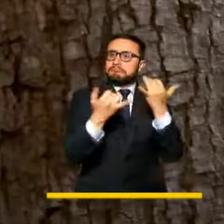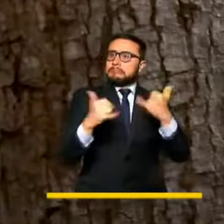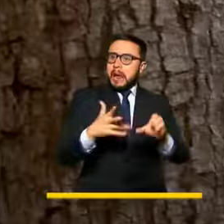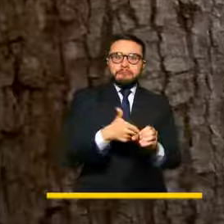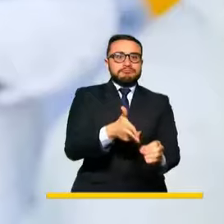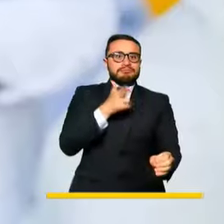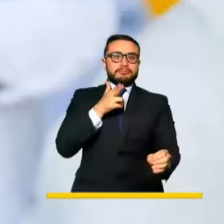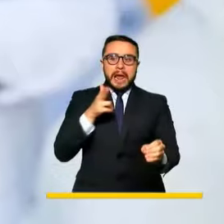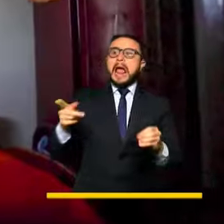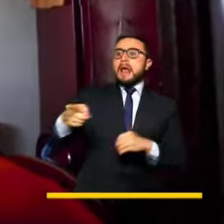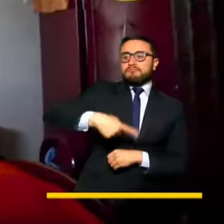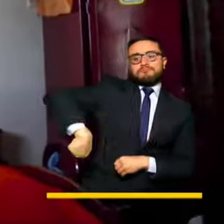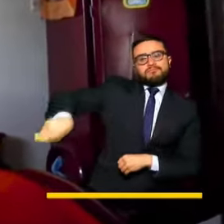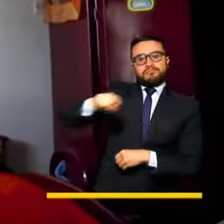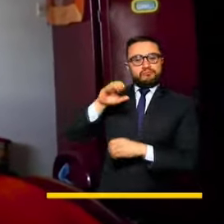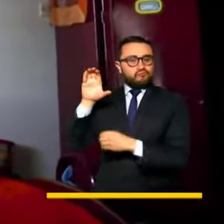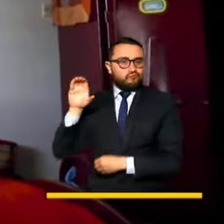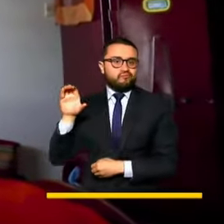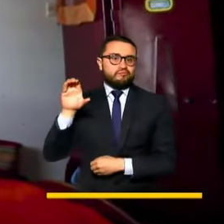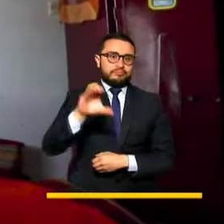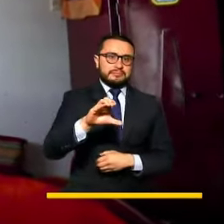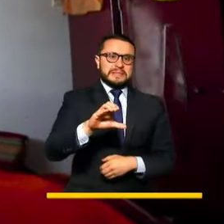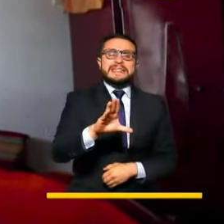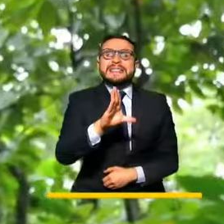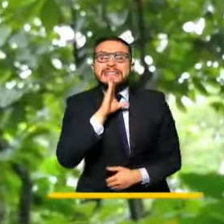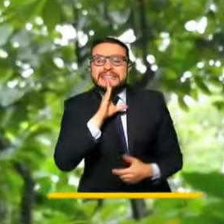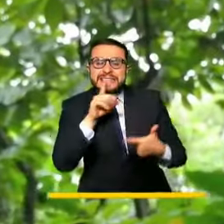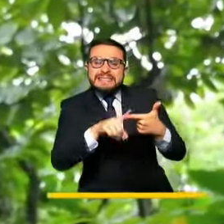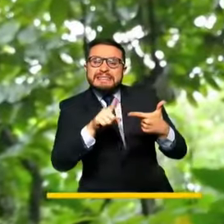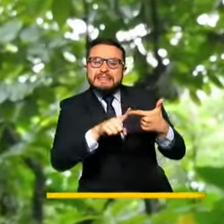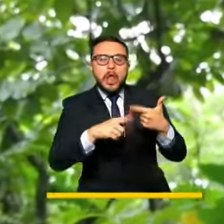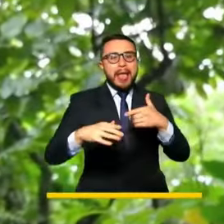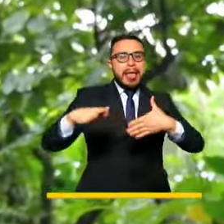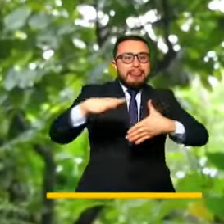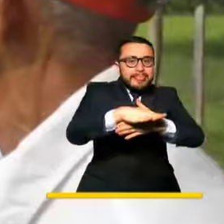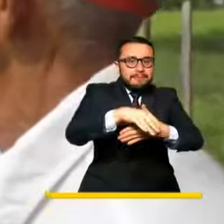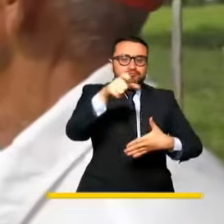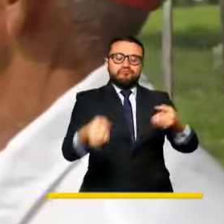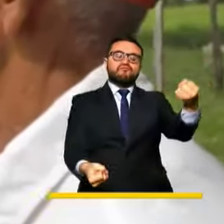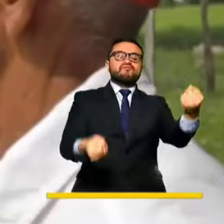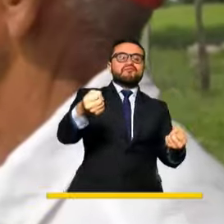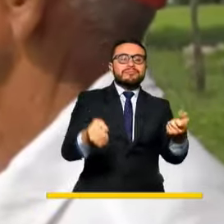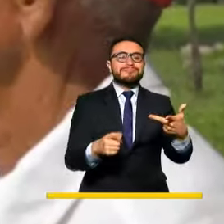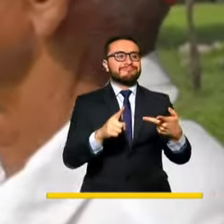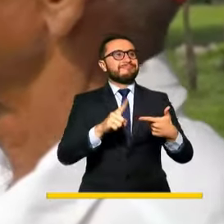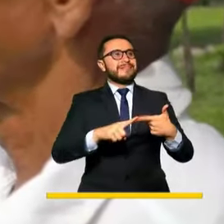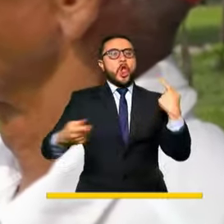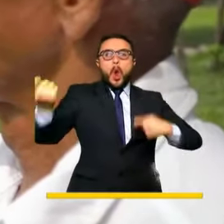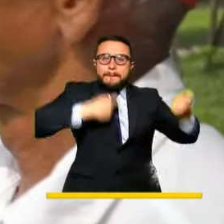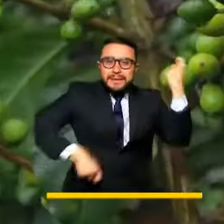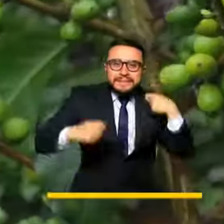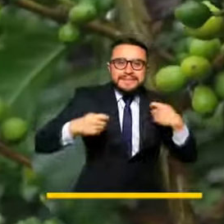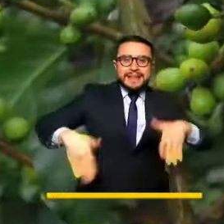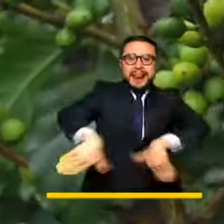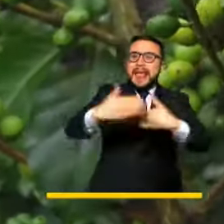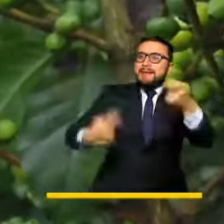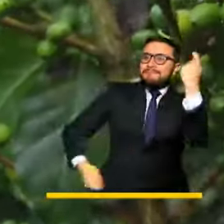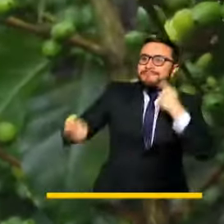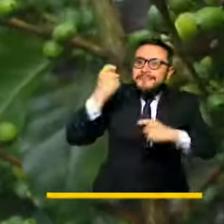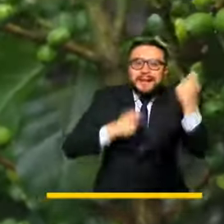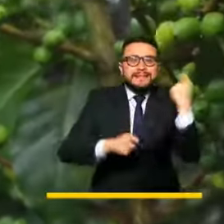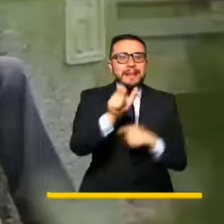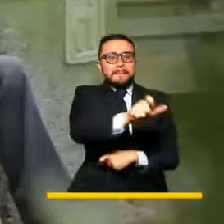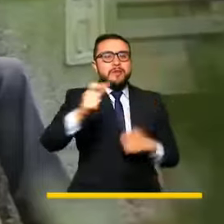Este segundo pilar es para el taxista, la comerciante, el vendedor ambulante, el campesino o